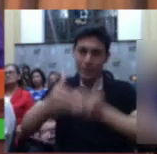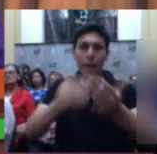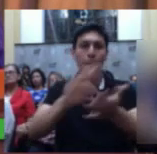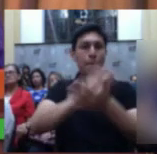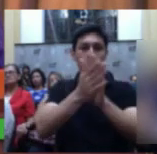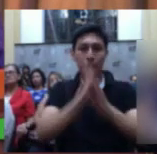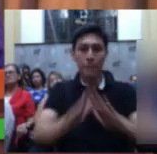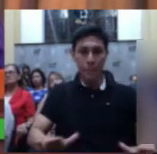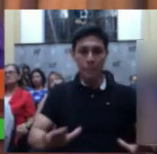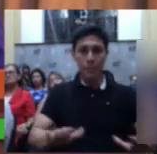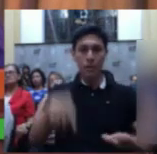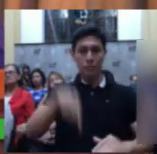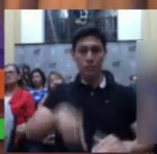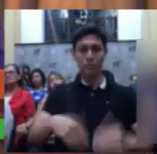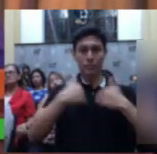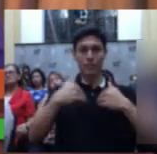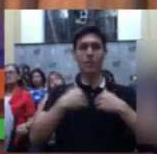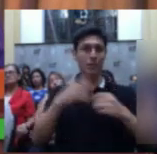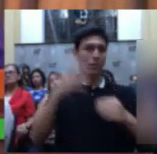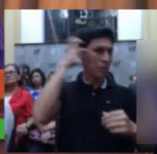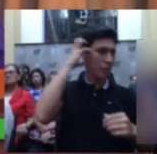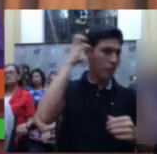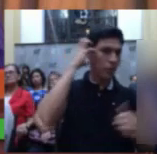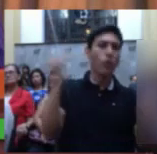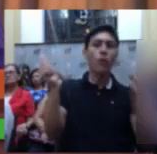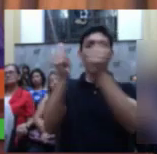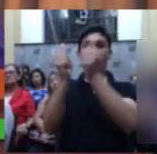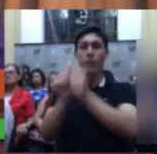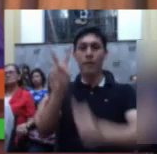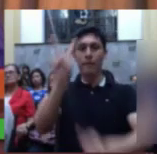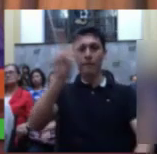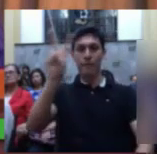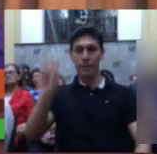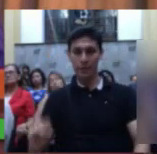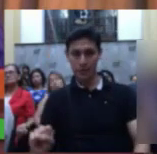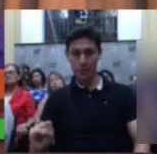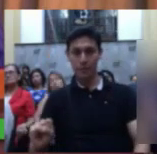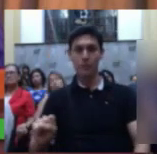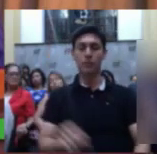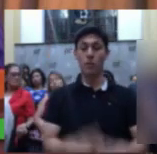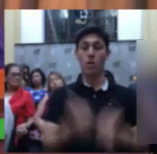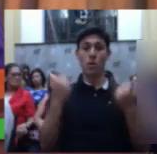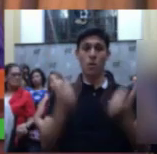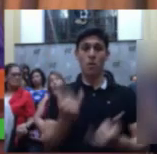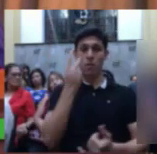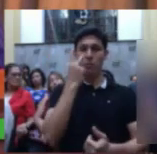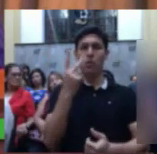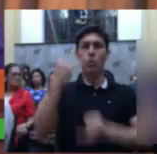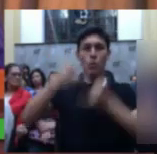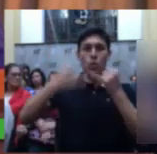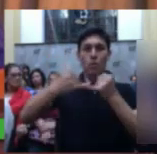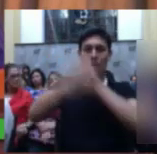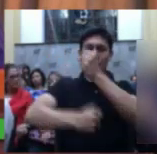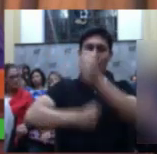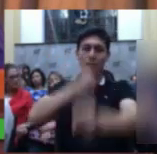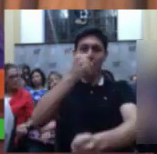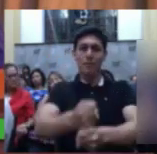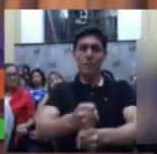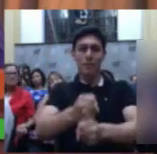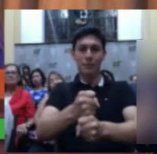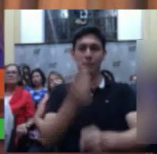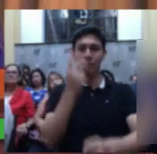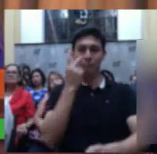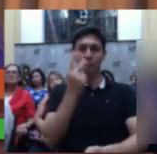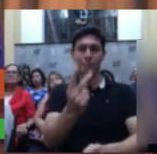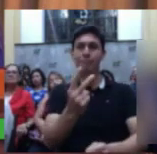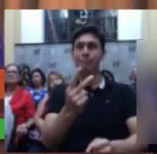que hermanaba nuestro distrito con Villa Salvador. Hemos visto en los últimos años, a partir de una